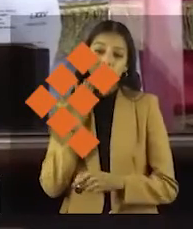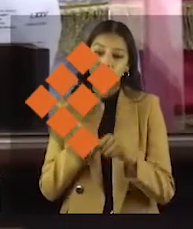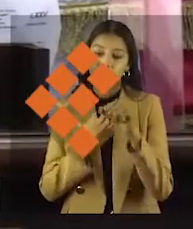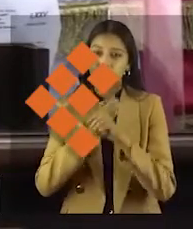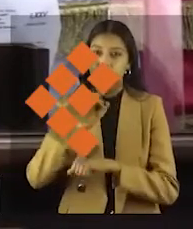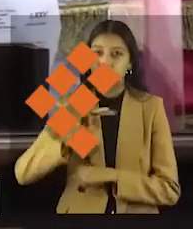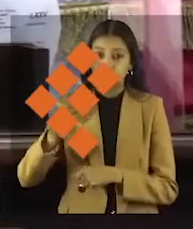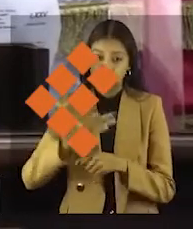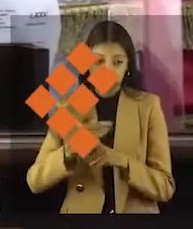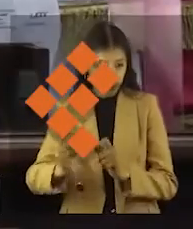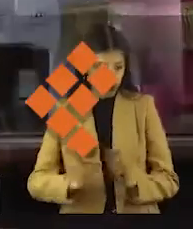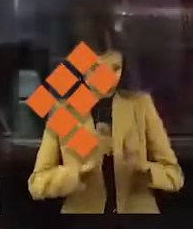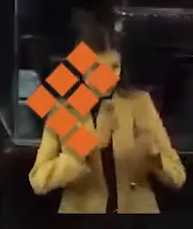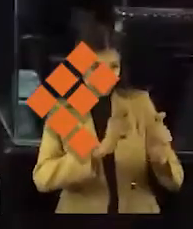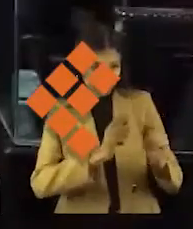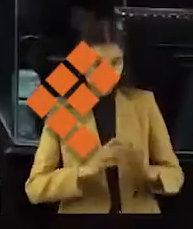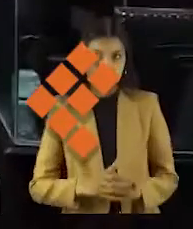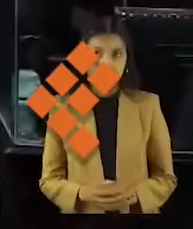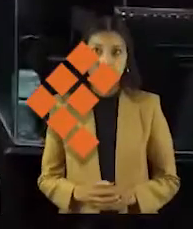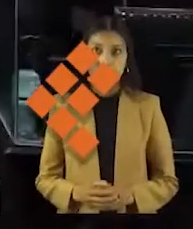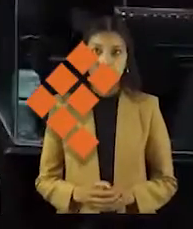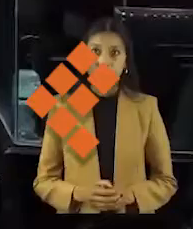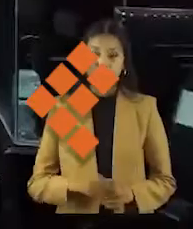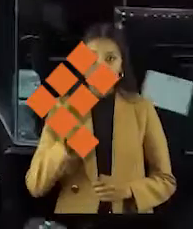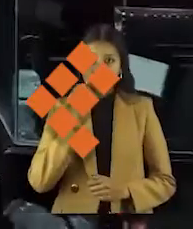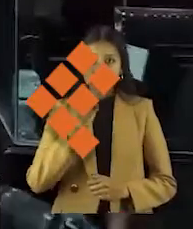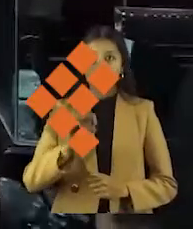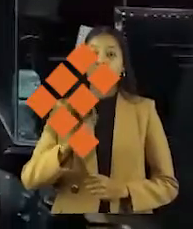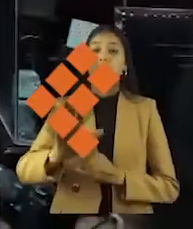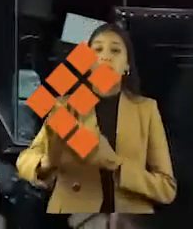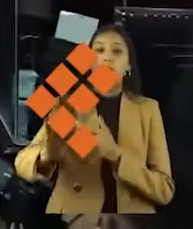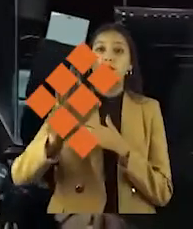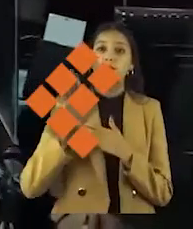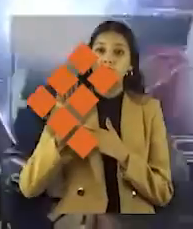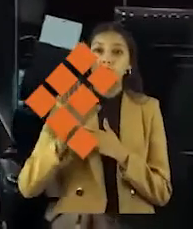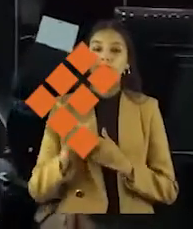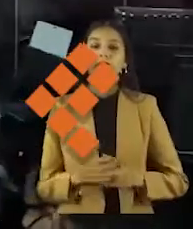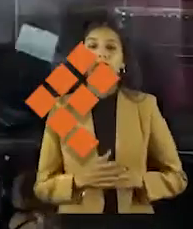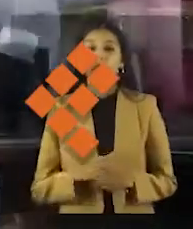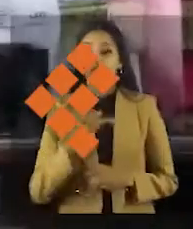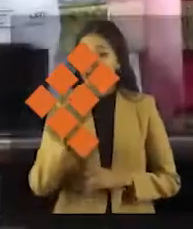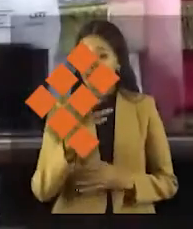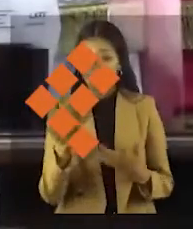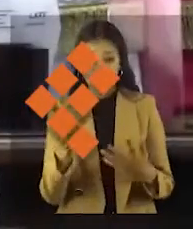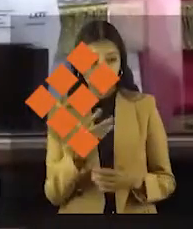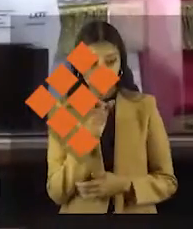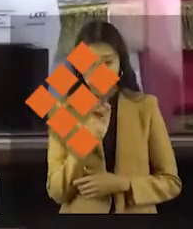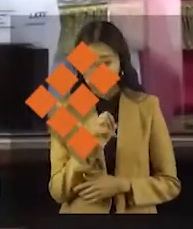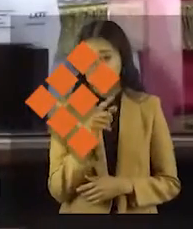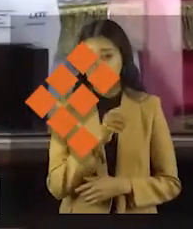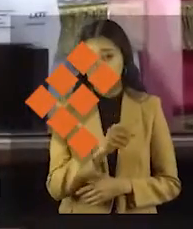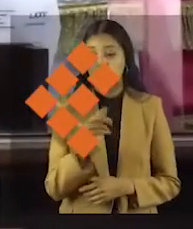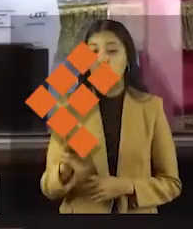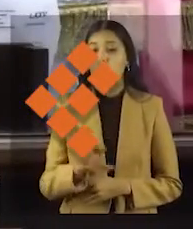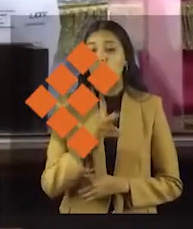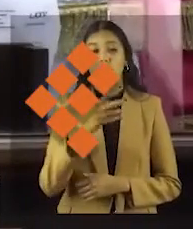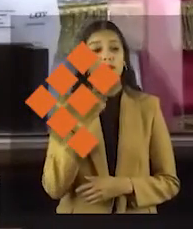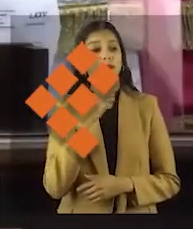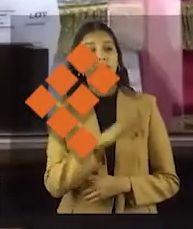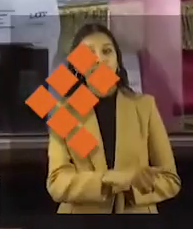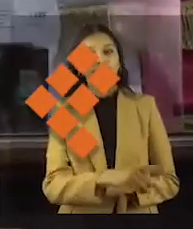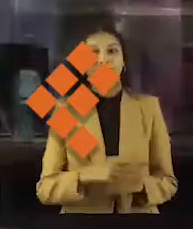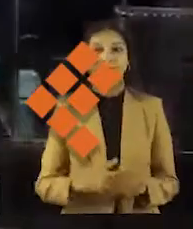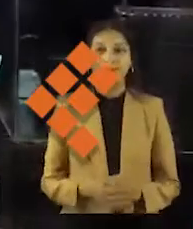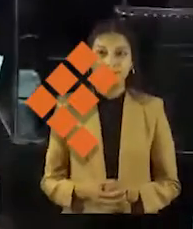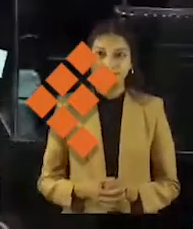con la claridad de que esa posición fue para el revolucionario institucional y le correspondía hacer nuevamente la propuesta, la cual formalizaron el 16 de